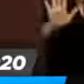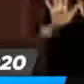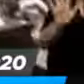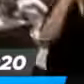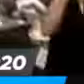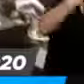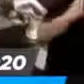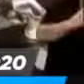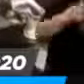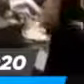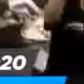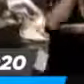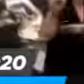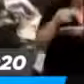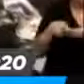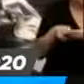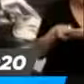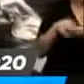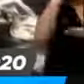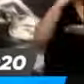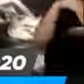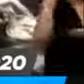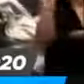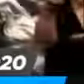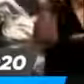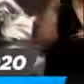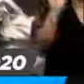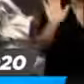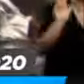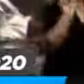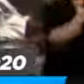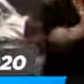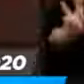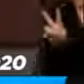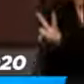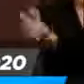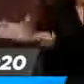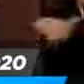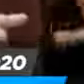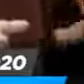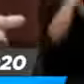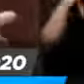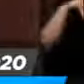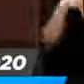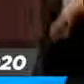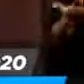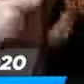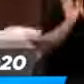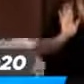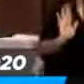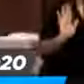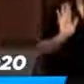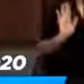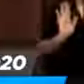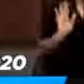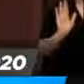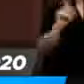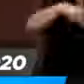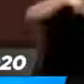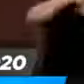Después de que doy lectura, va a haber para consideraciones políticas. Quédese tranquilo que tienen todos la...